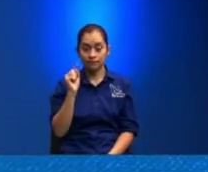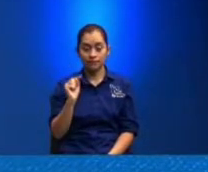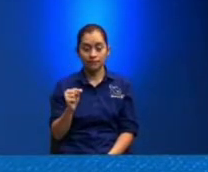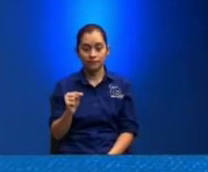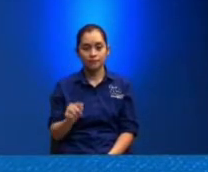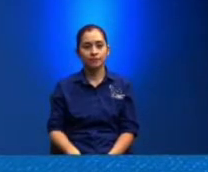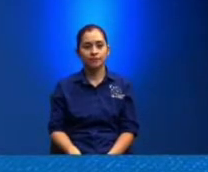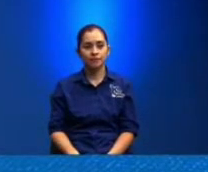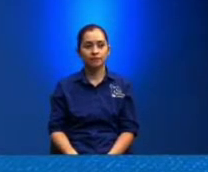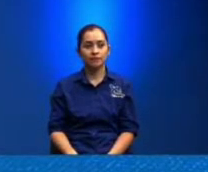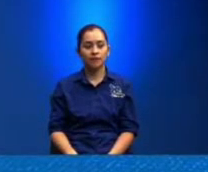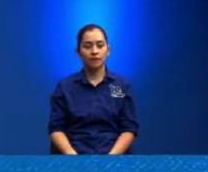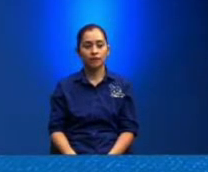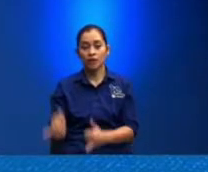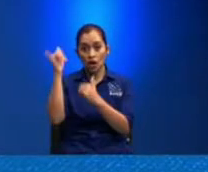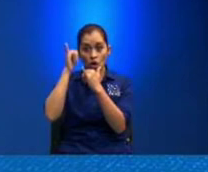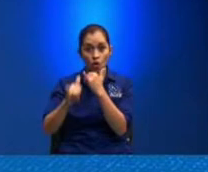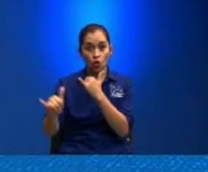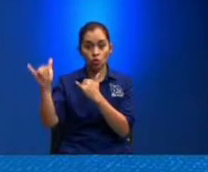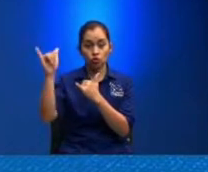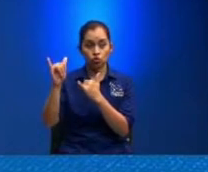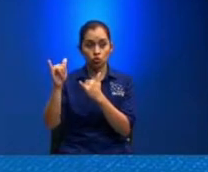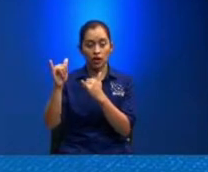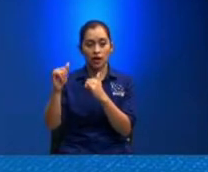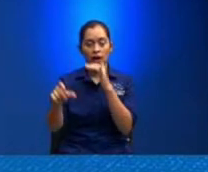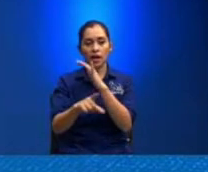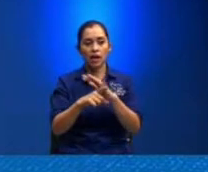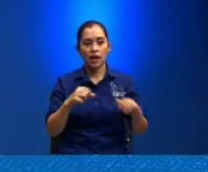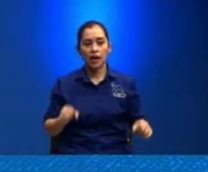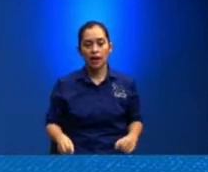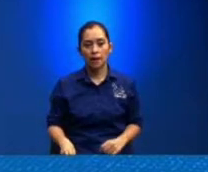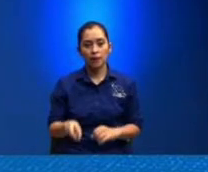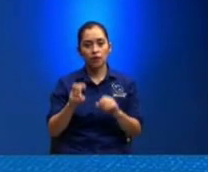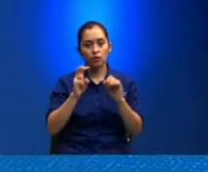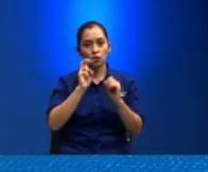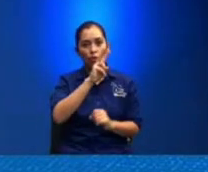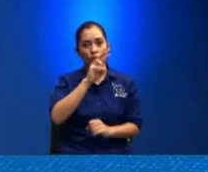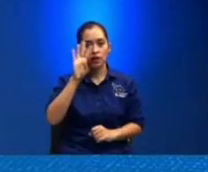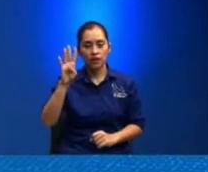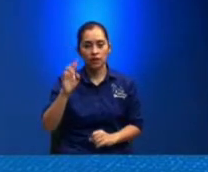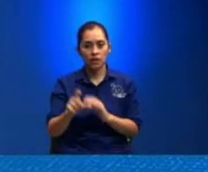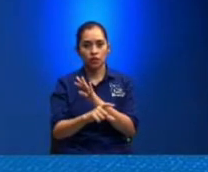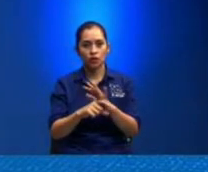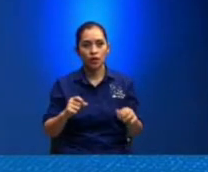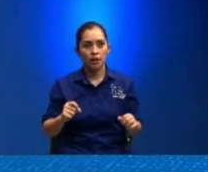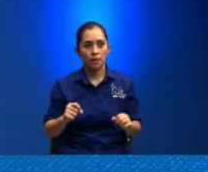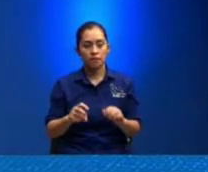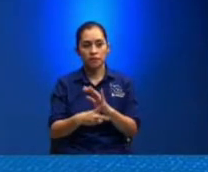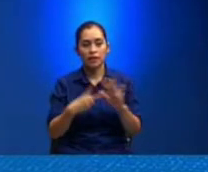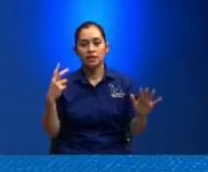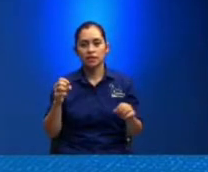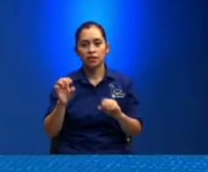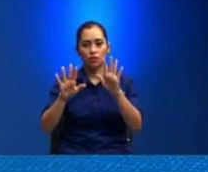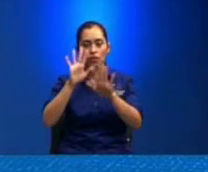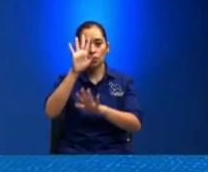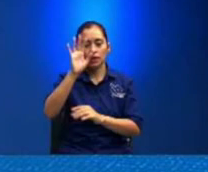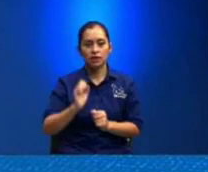servir al señor escoger hoy a quien habéis de servir